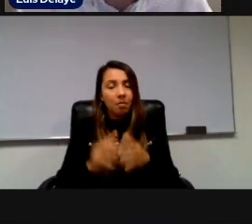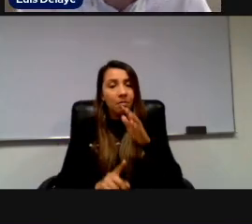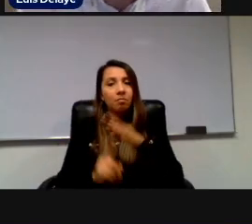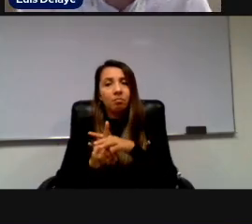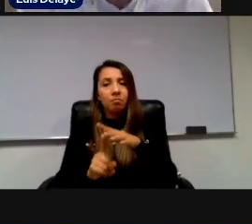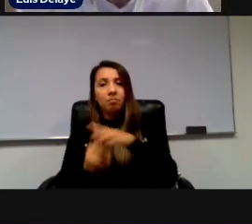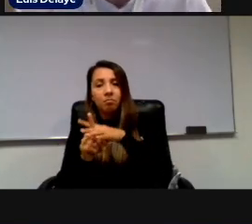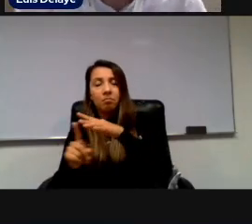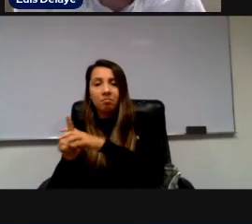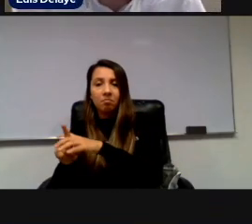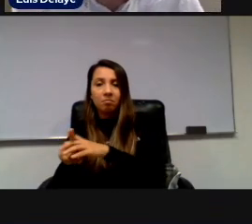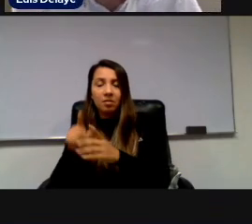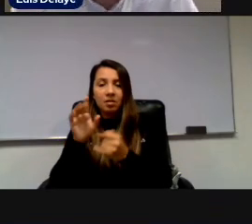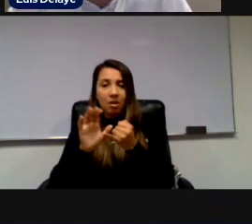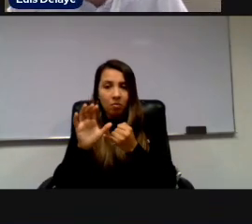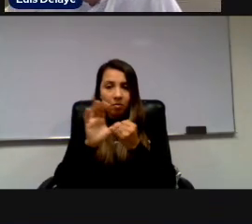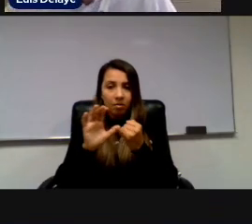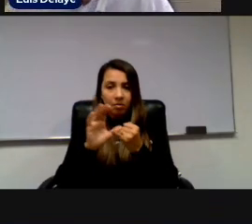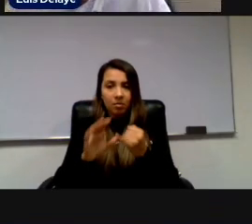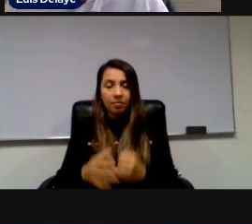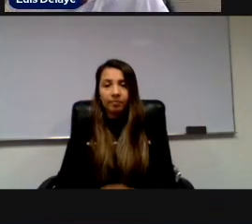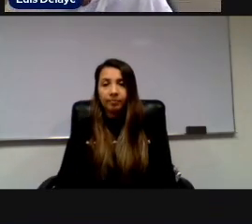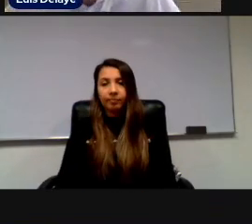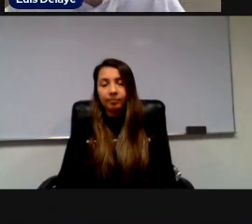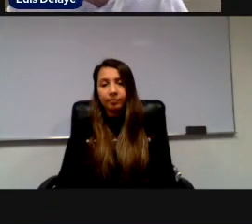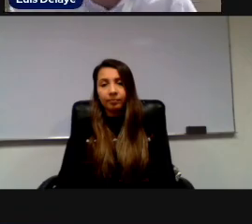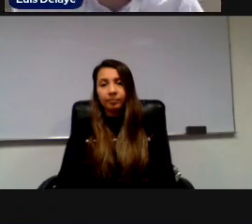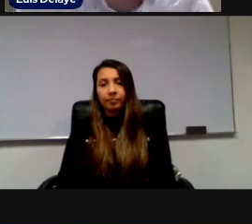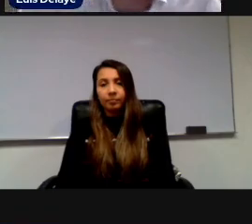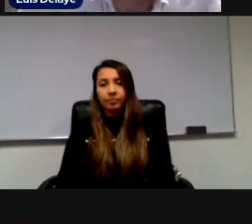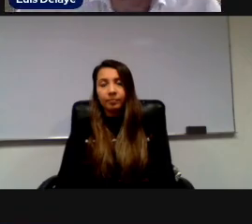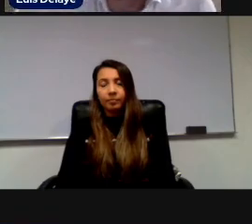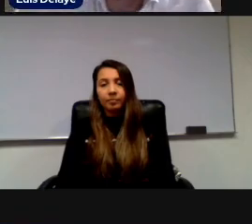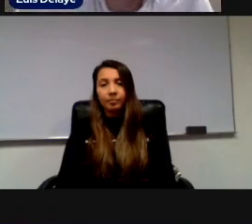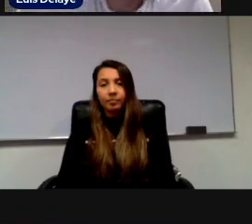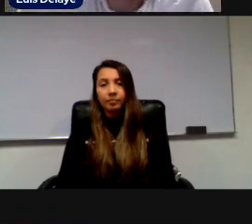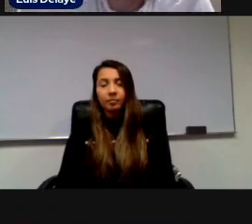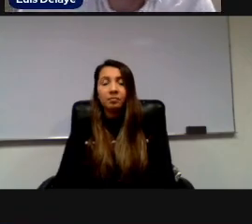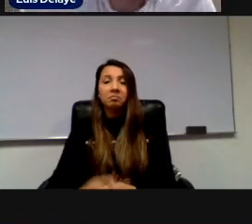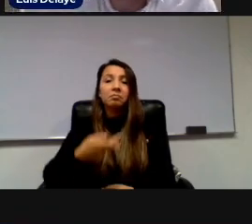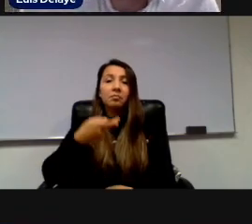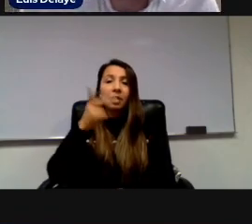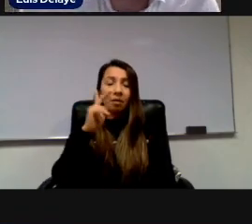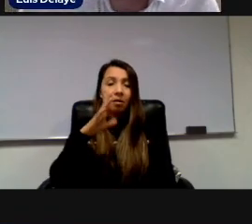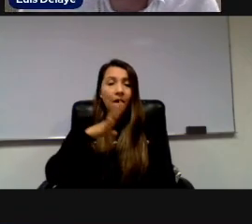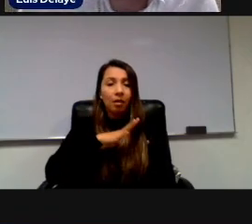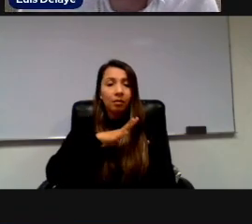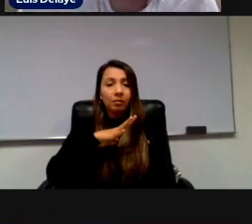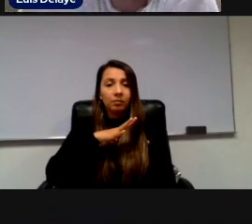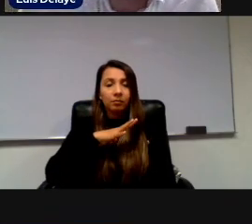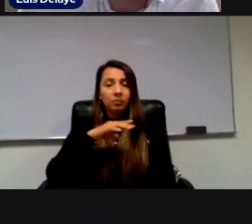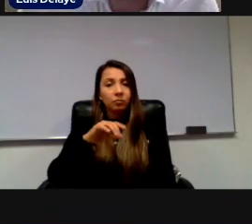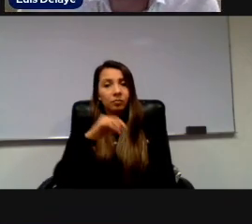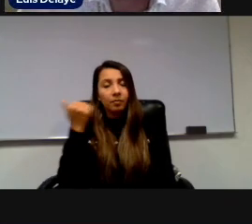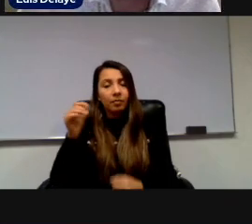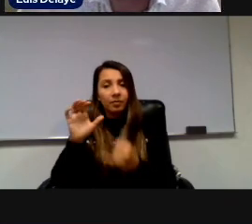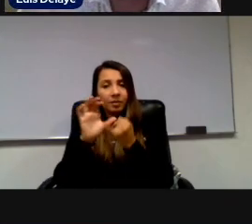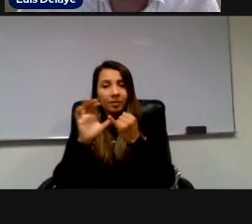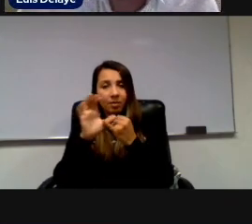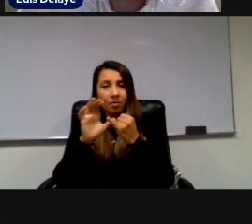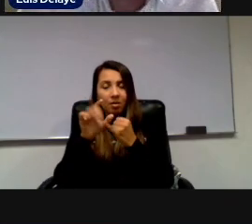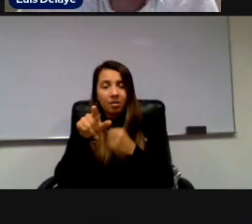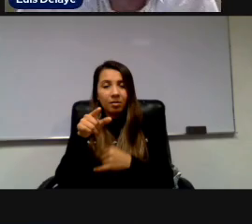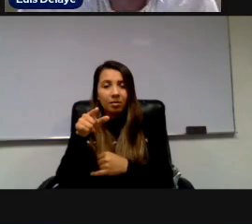¿no? Sin embargo, pues hay algunas estructuras subcelulares, como el código